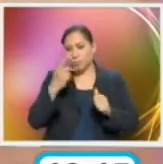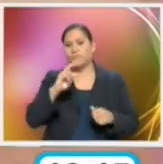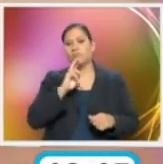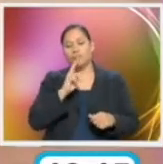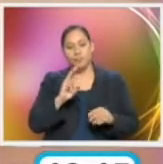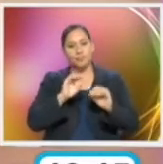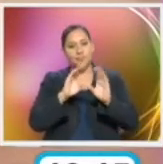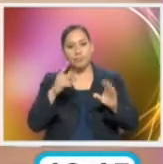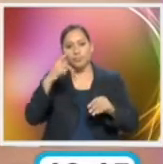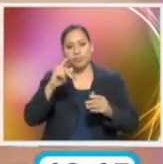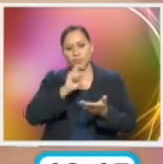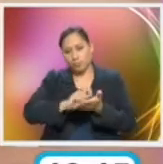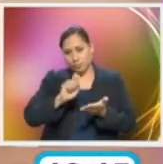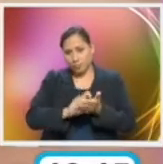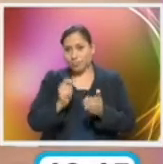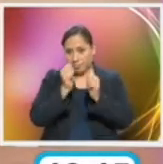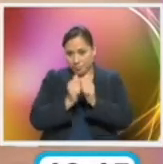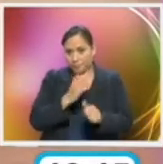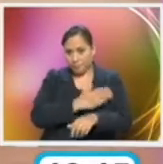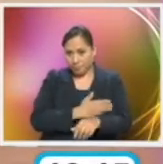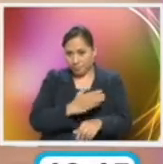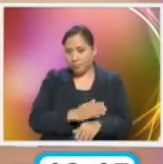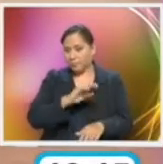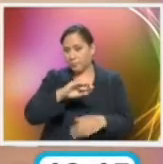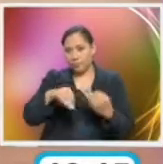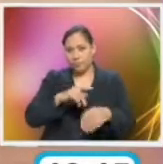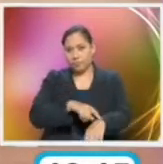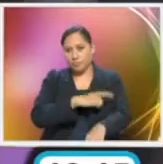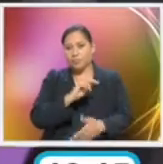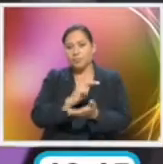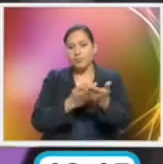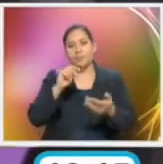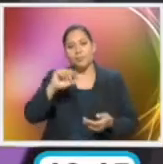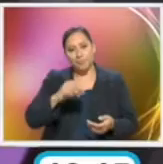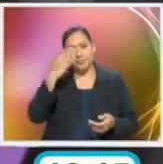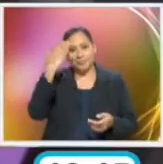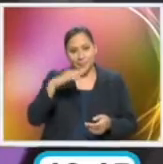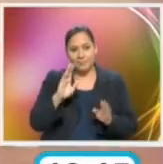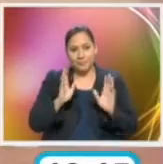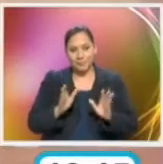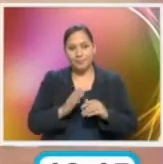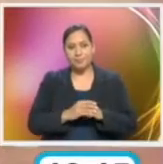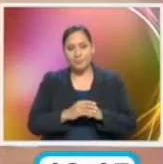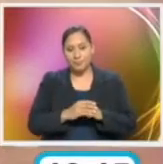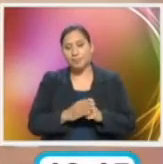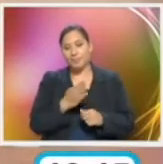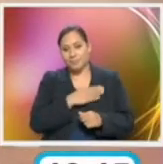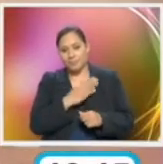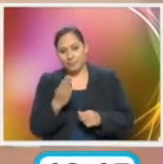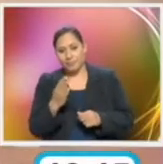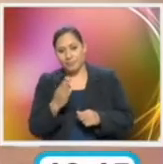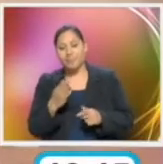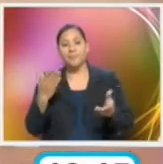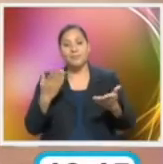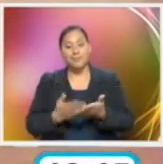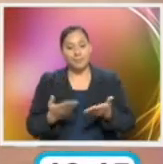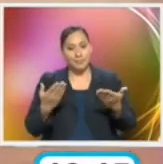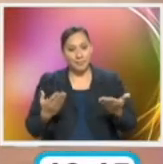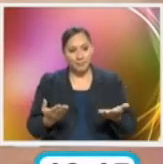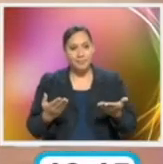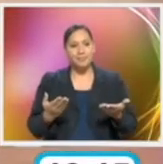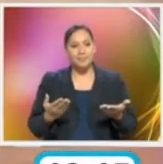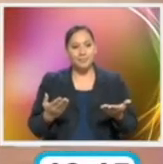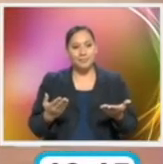por supuesto de tu composición. Nos estarás acompañando durante el programa del día de hoy, ya lo sabe. Y bueno, es momento